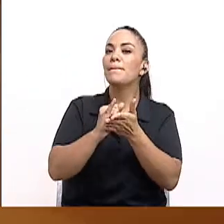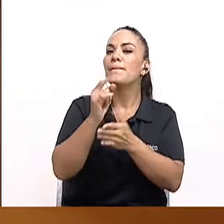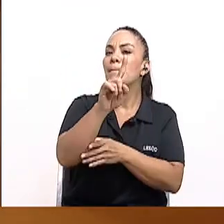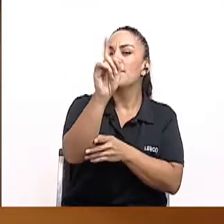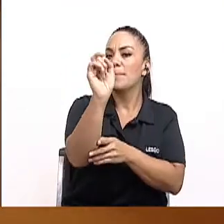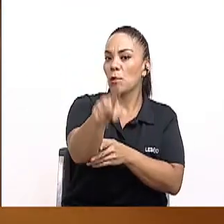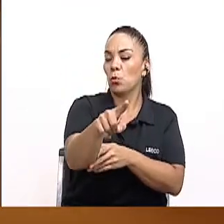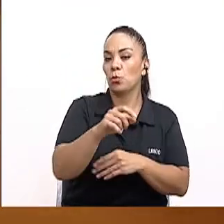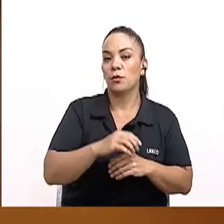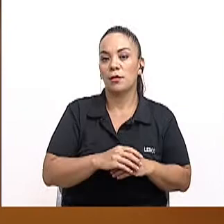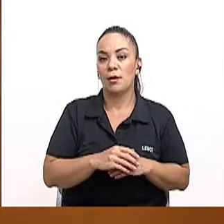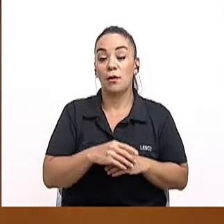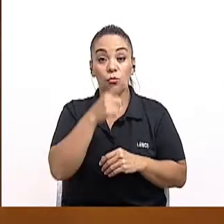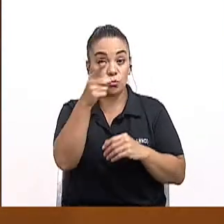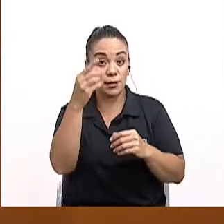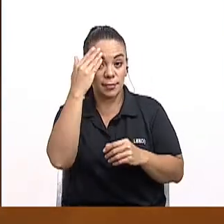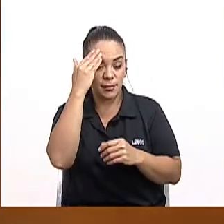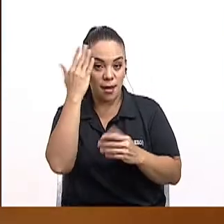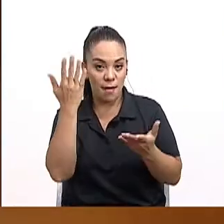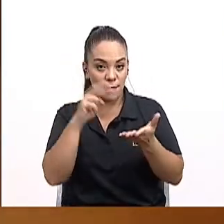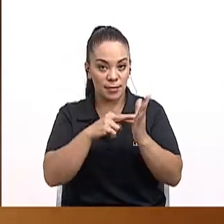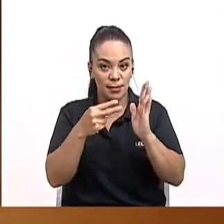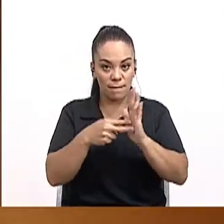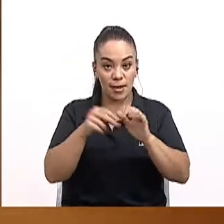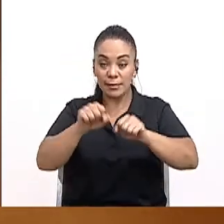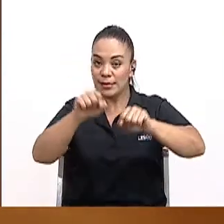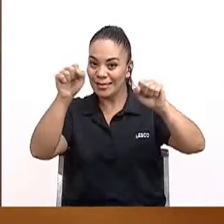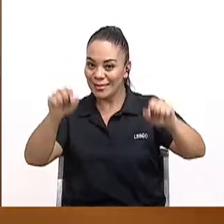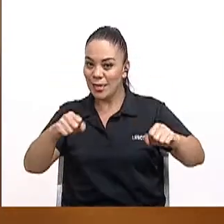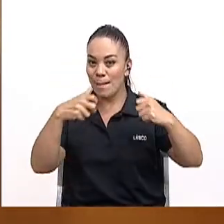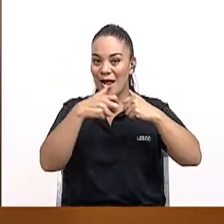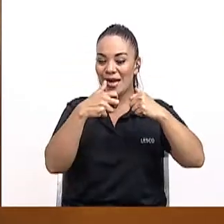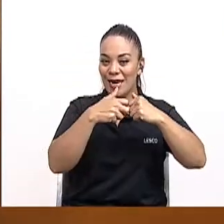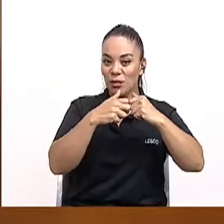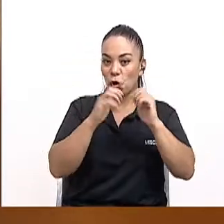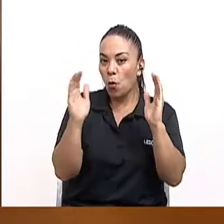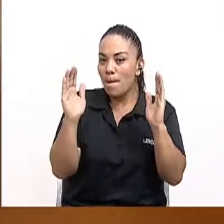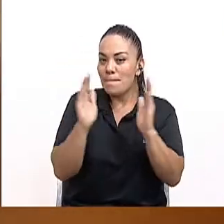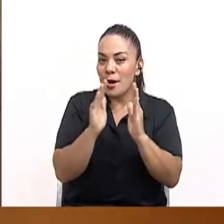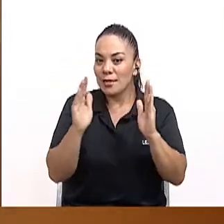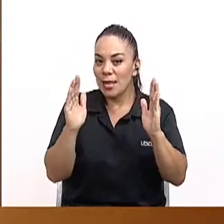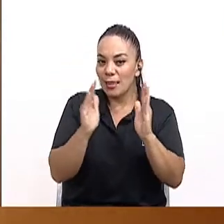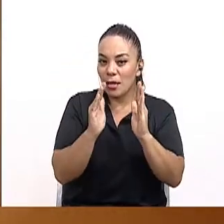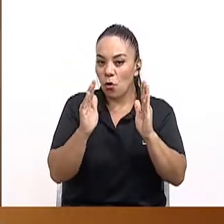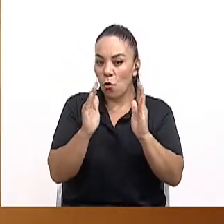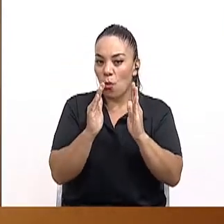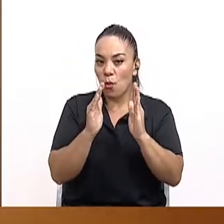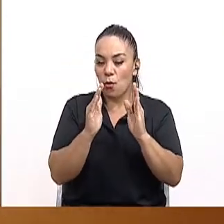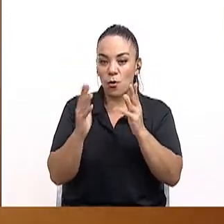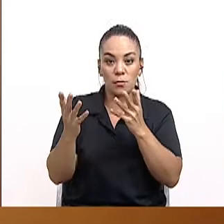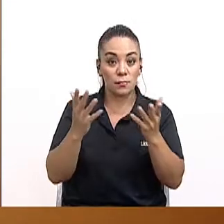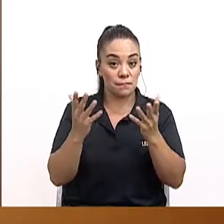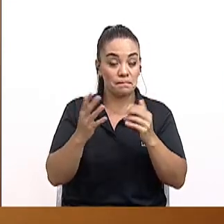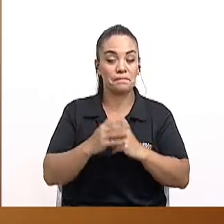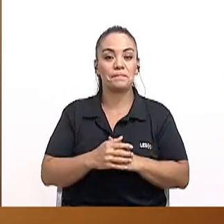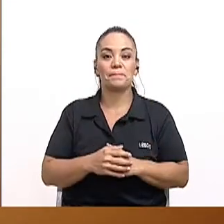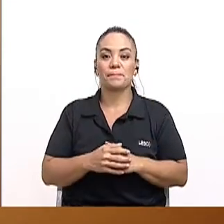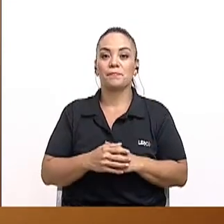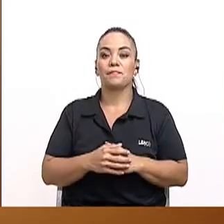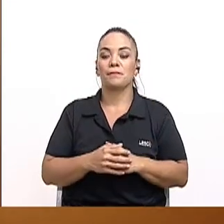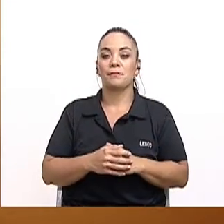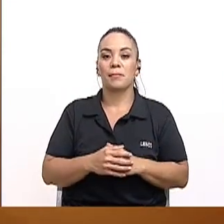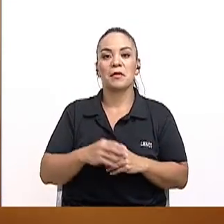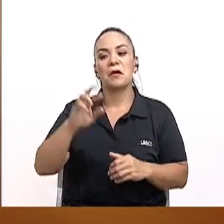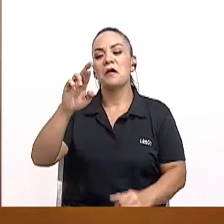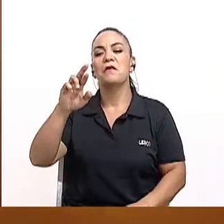preguntarles si ustedes conocen qué es el espectro electromagnético. Vamos a ampliar entonces sobre las radiaciones, ya no tanto